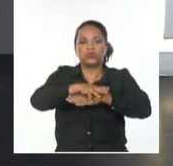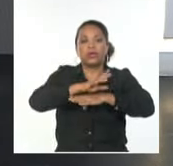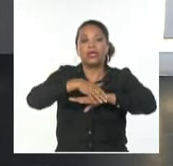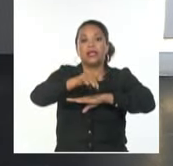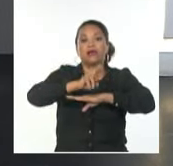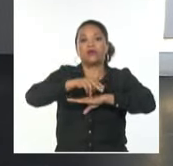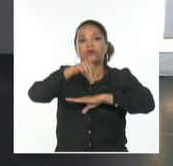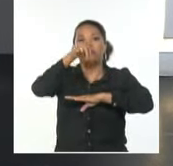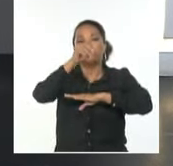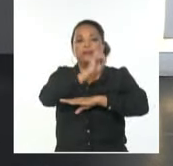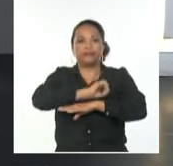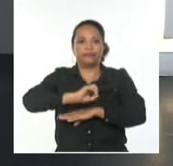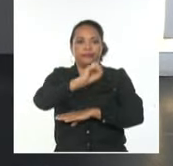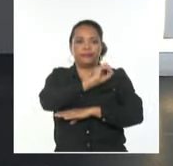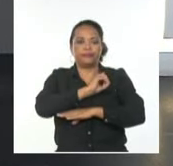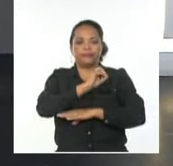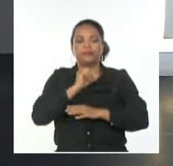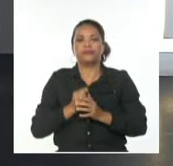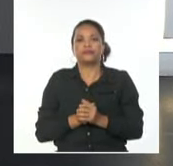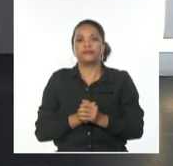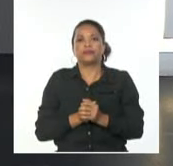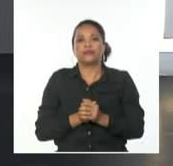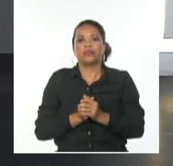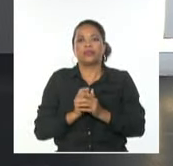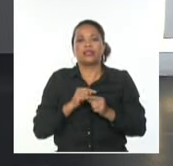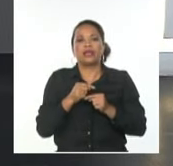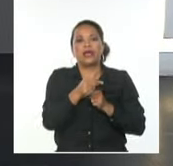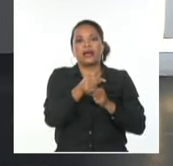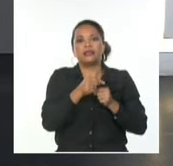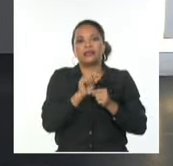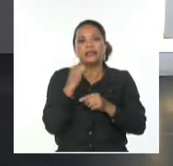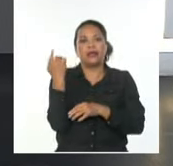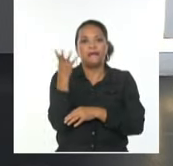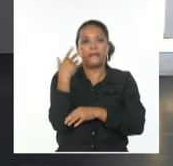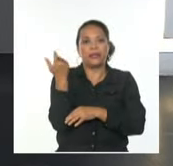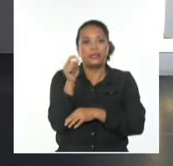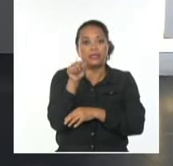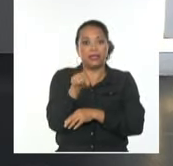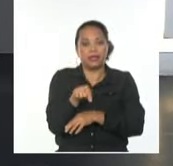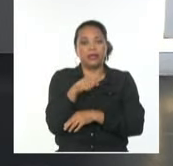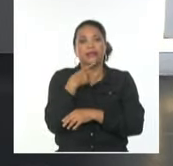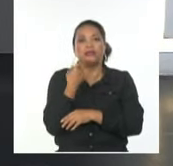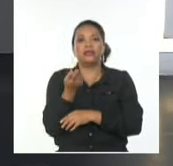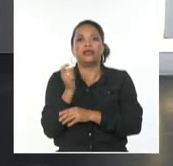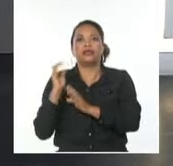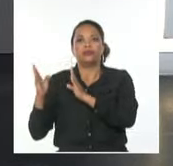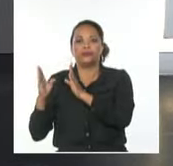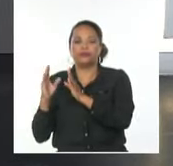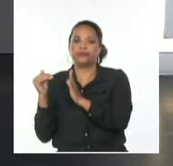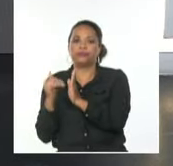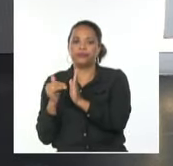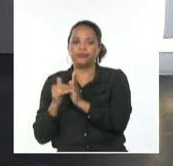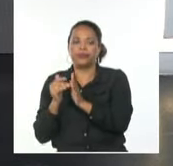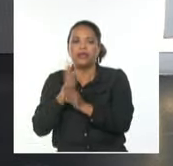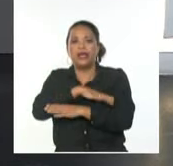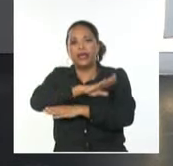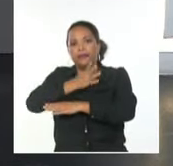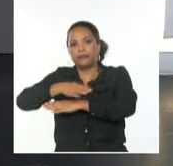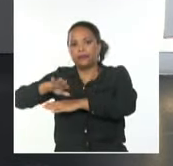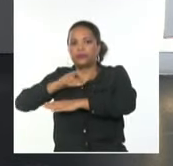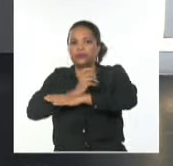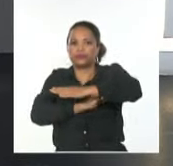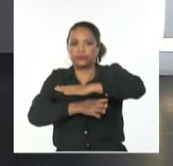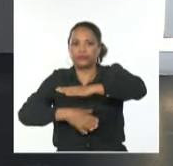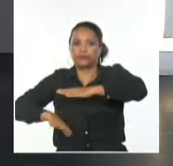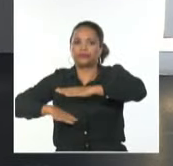oleaje desde Cabo Cruz hasta Punta de Maicí, y en la costa norte occidental en horas de la tarde, mar tranquila en el resto de